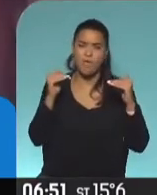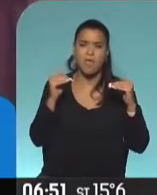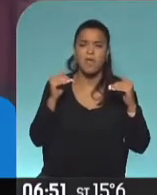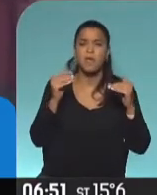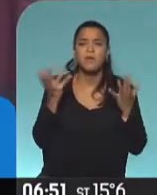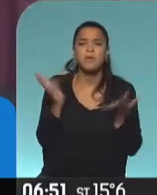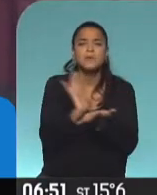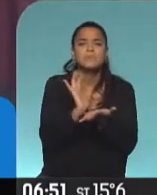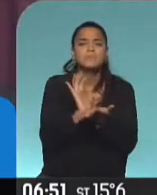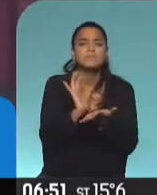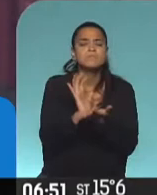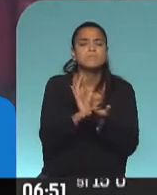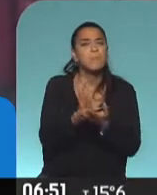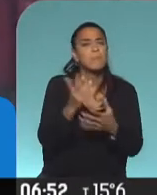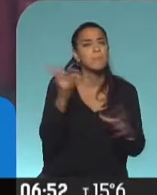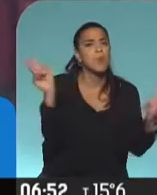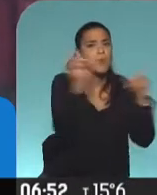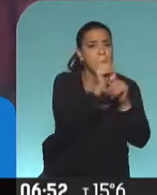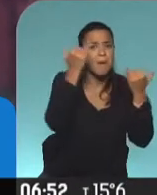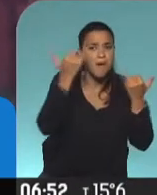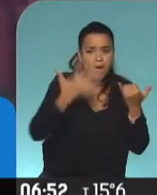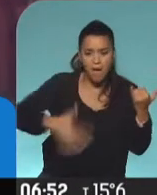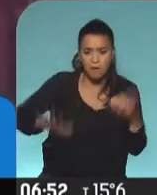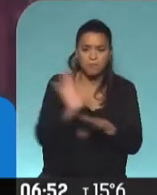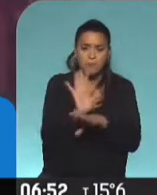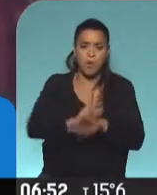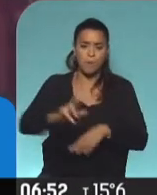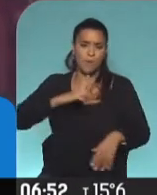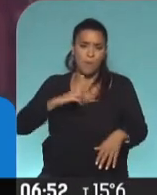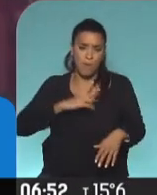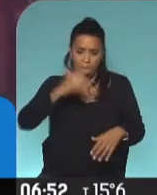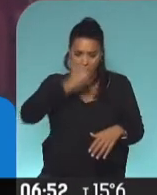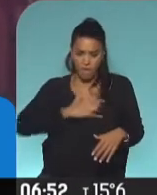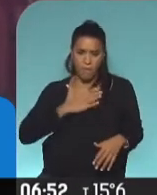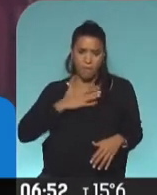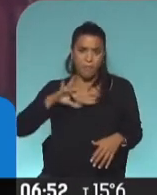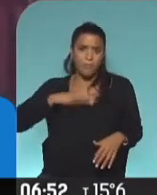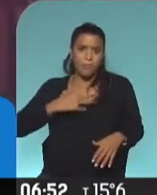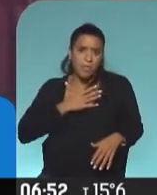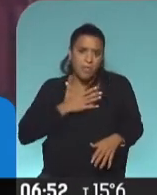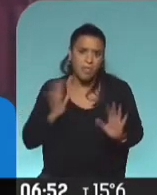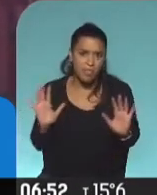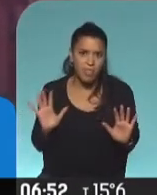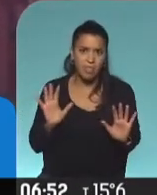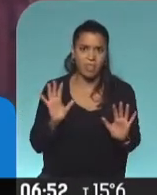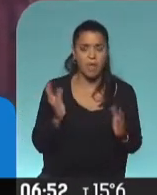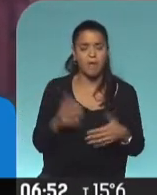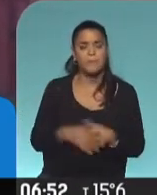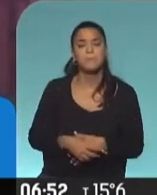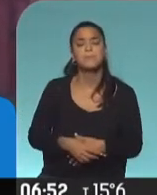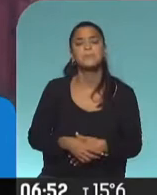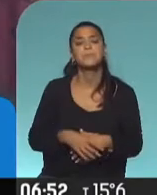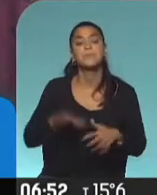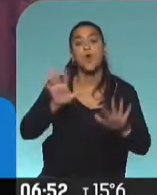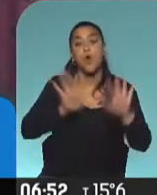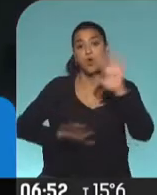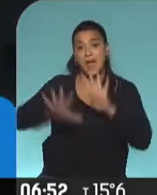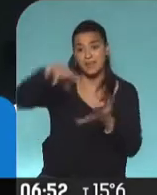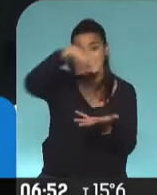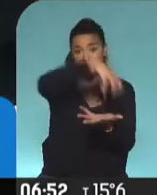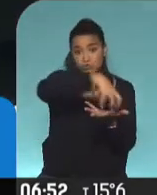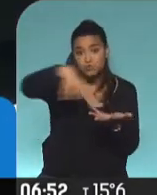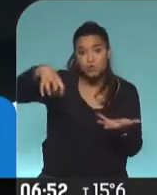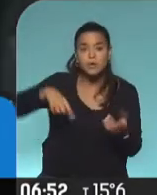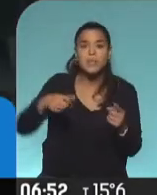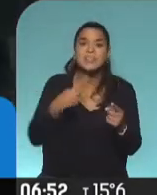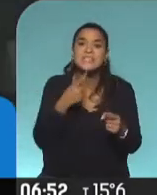las intromisiones en la vida privada de los ciudadanos que significa su uso. Desde las organizaciones aseguran